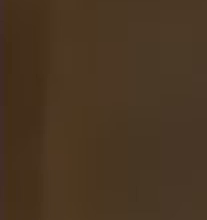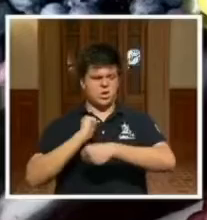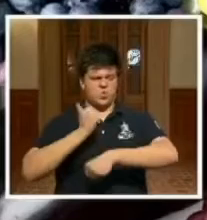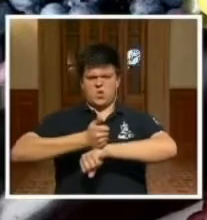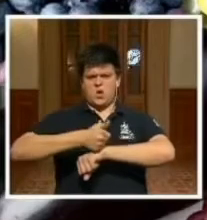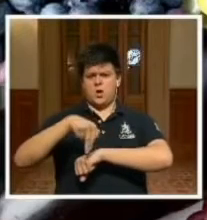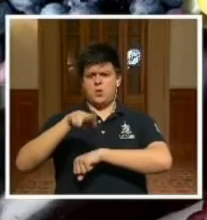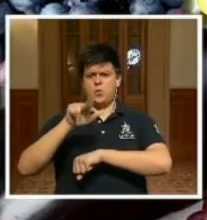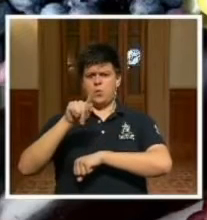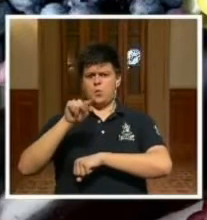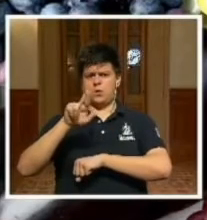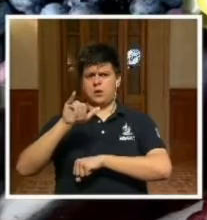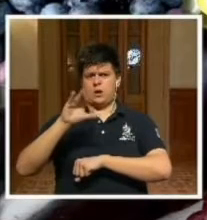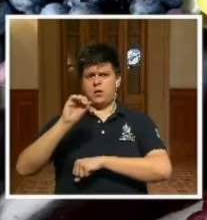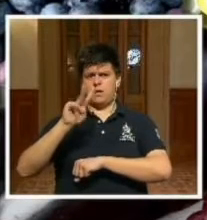Cavazos. Tenemos